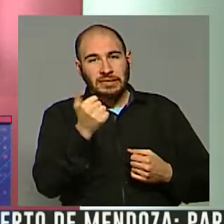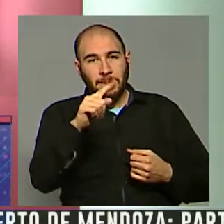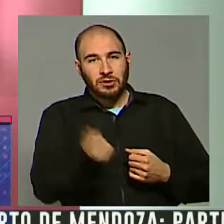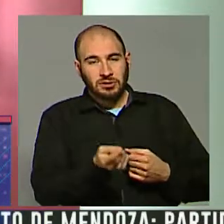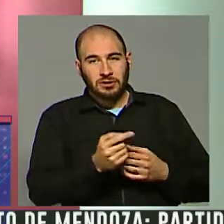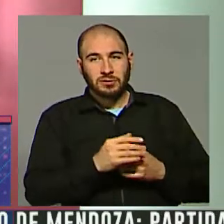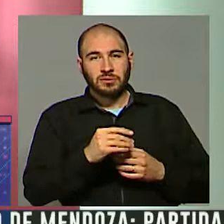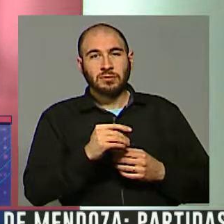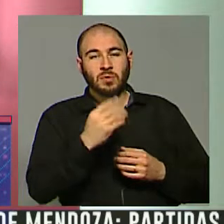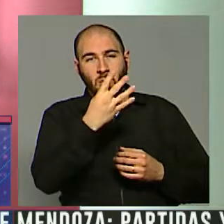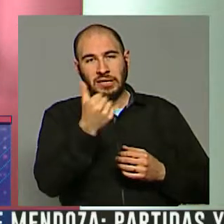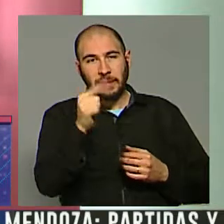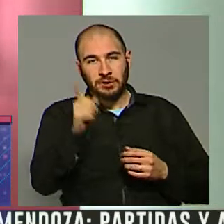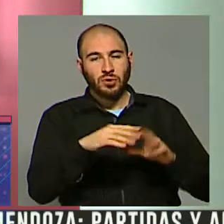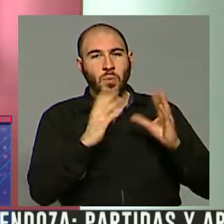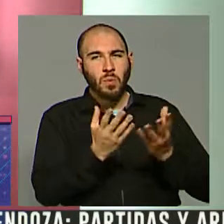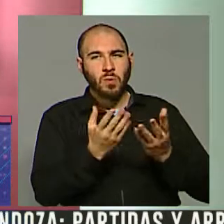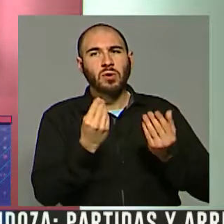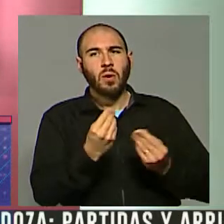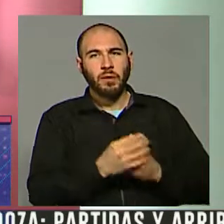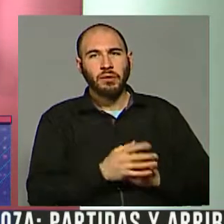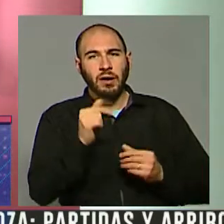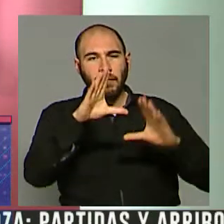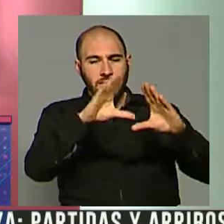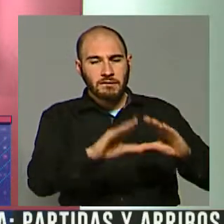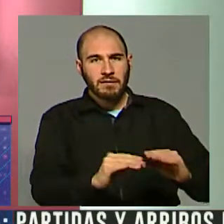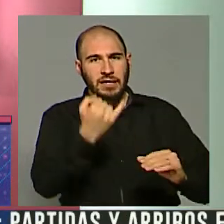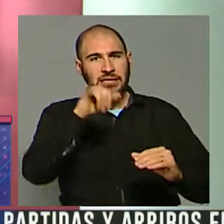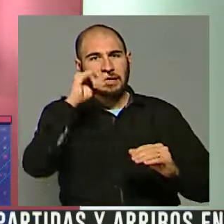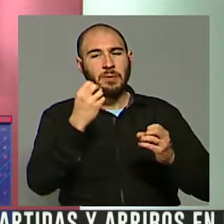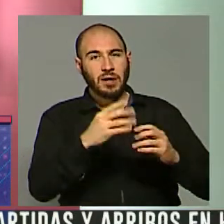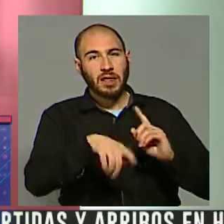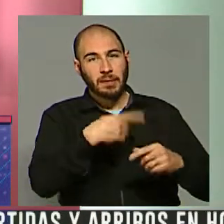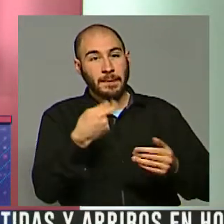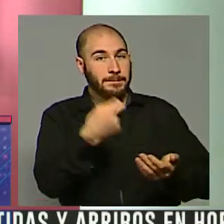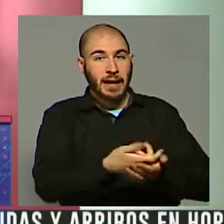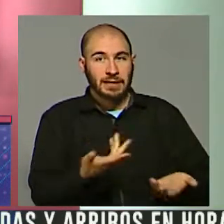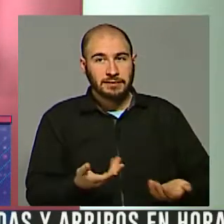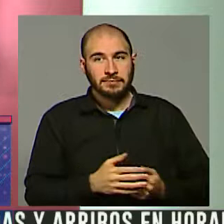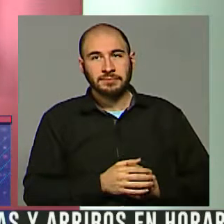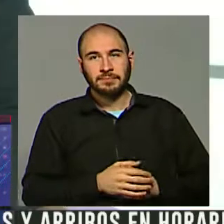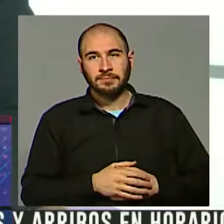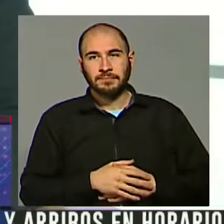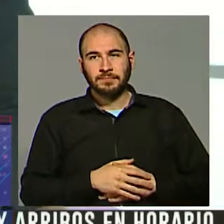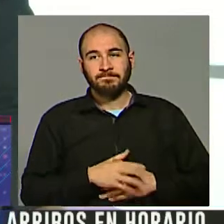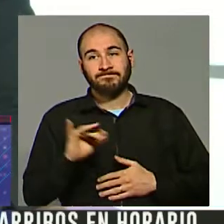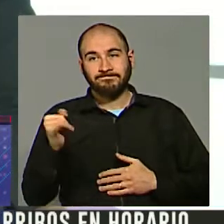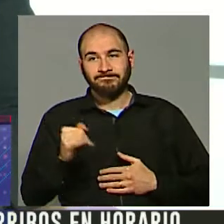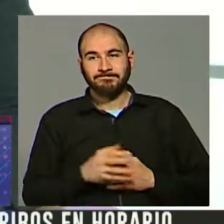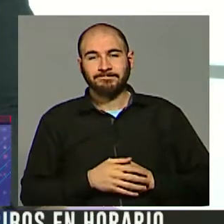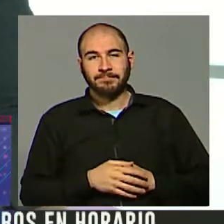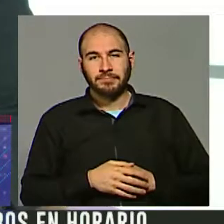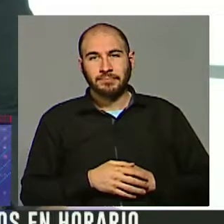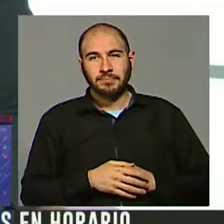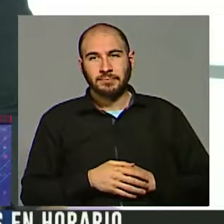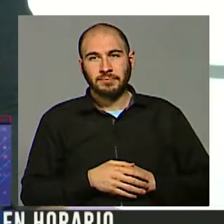46%, y que es muy alto. ¿Cómo puede hacer para llegar a bajarse ese interés, teniendo en cuenta que después eso hay que pagarlo, indefectiblemente? Sí, en este sentido lo